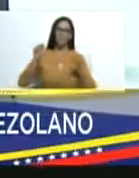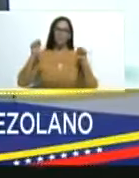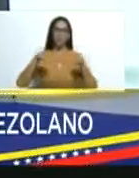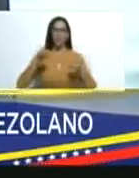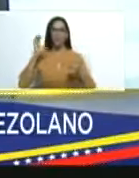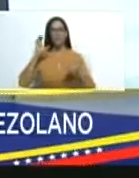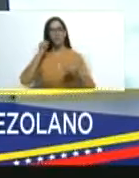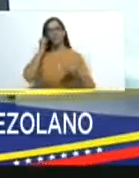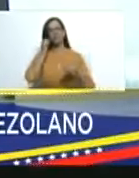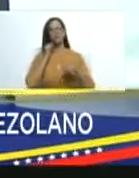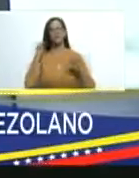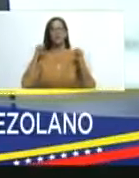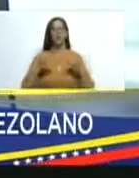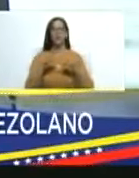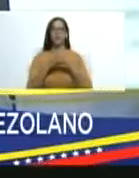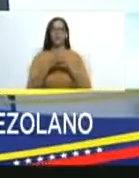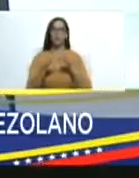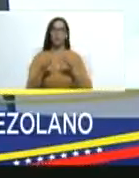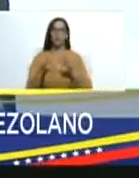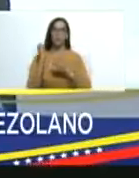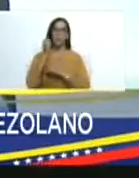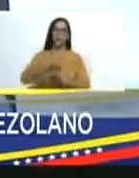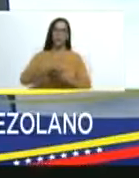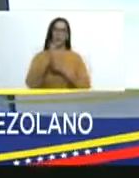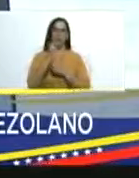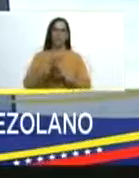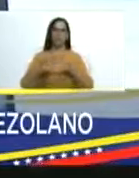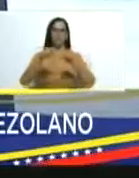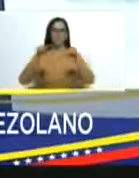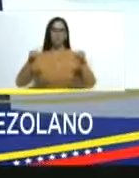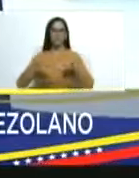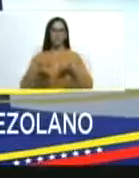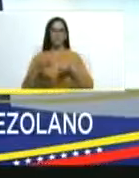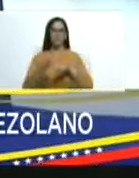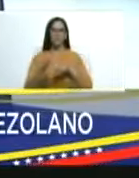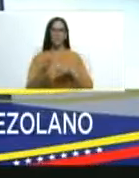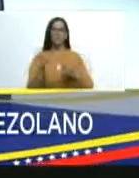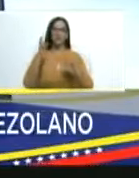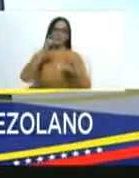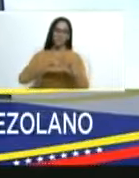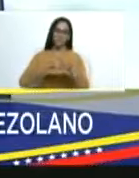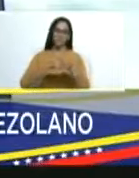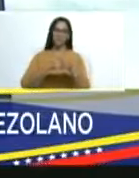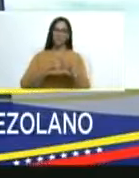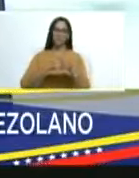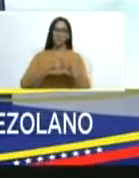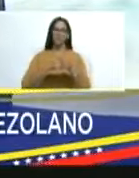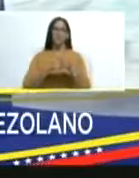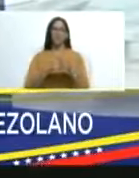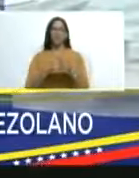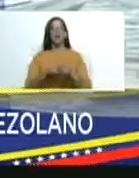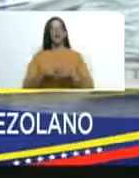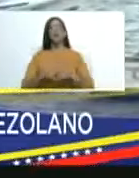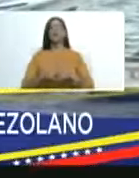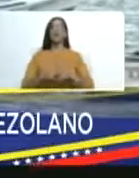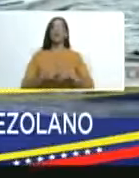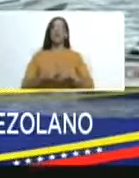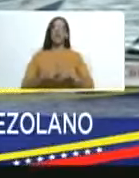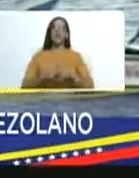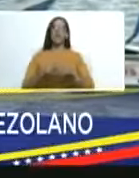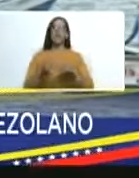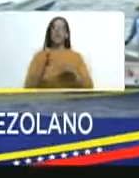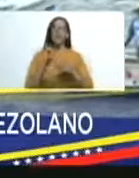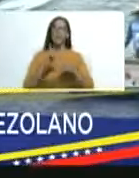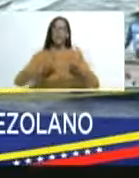Sucre, hoy todos los pescadores, los acuicultores forman parte, presidente, en el